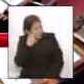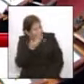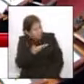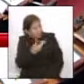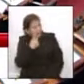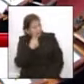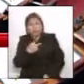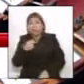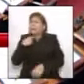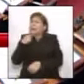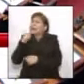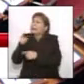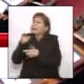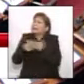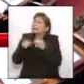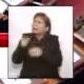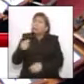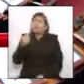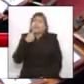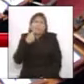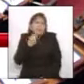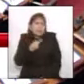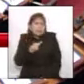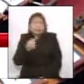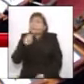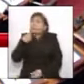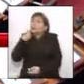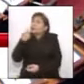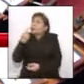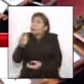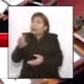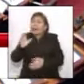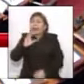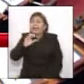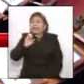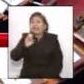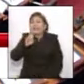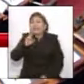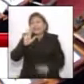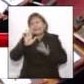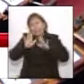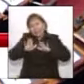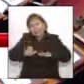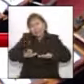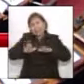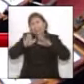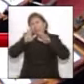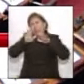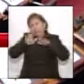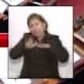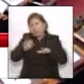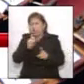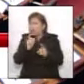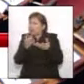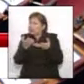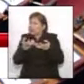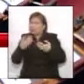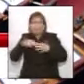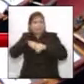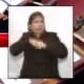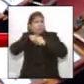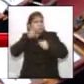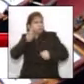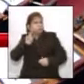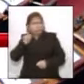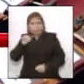dicho para... Ya, tú has dicho, pero no he dicho nada. Entonces le digo, César, tranquilo, aguanta, porque no quisiera de que